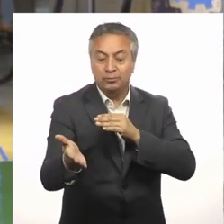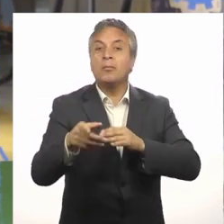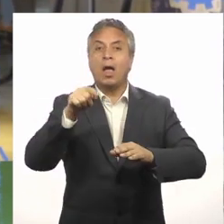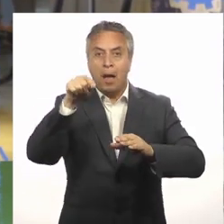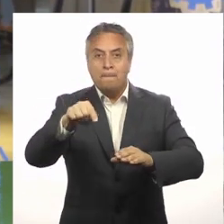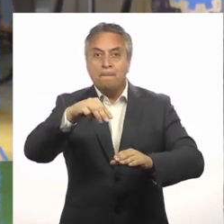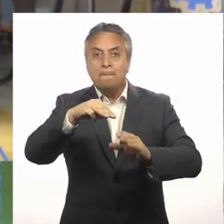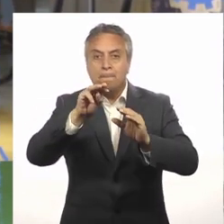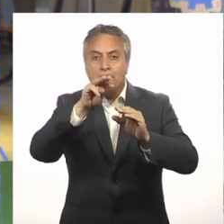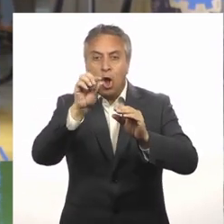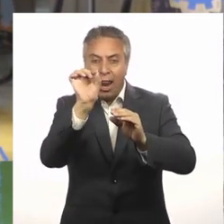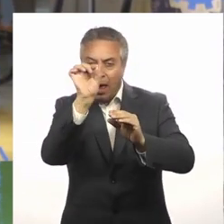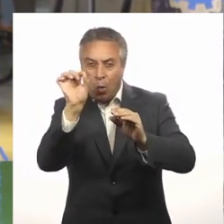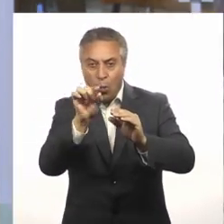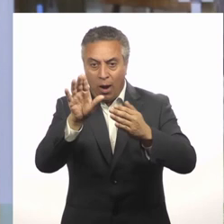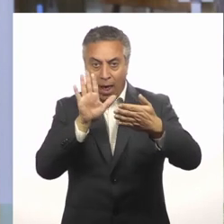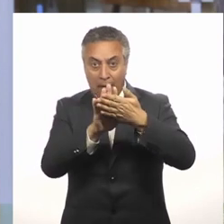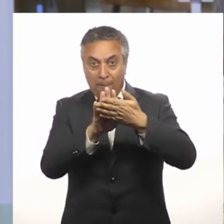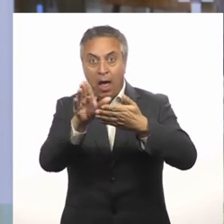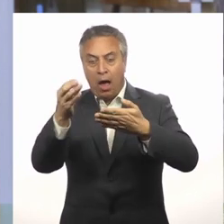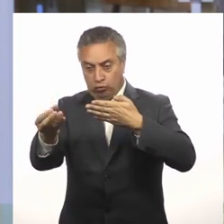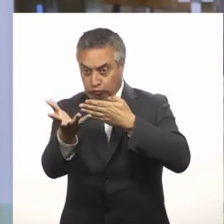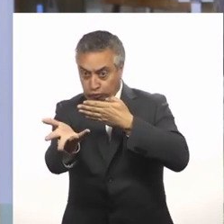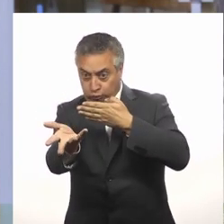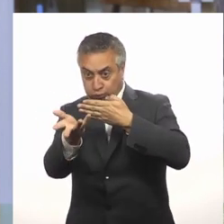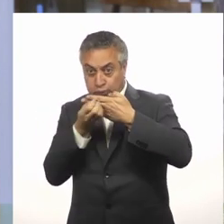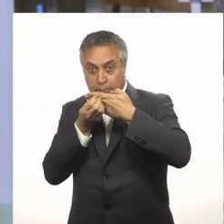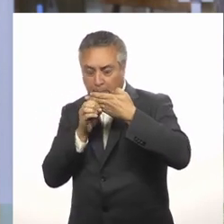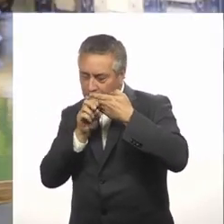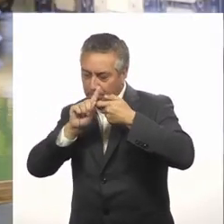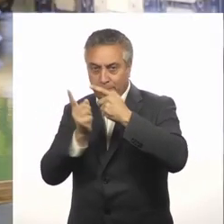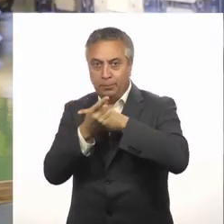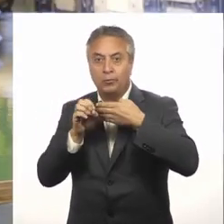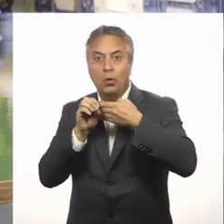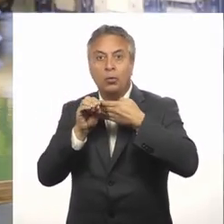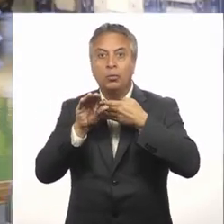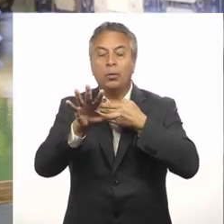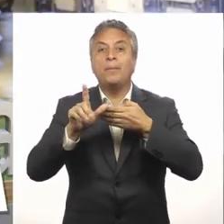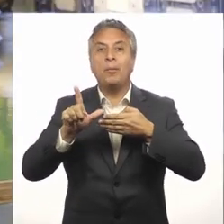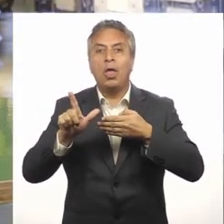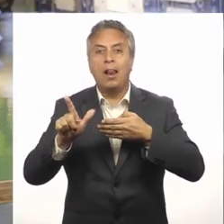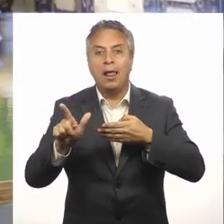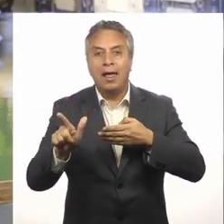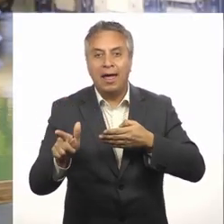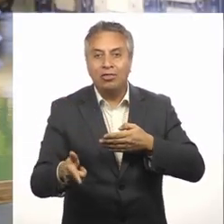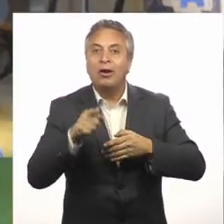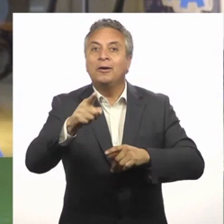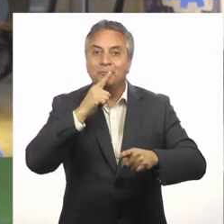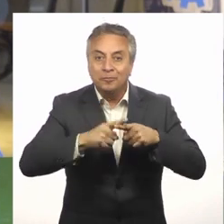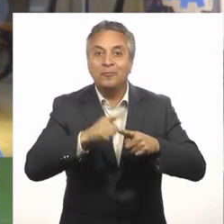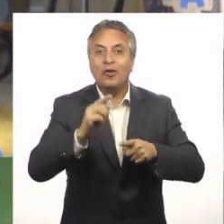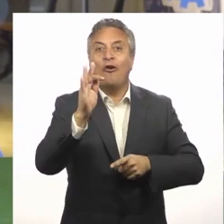esta energía y la reemiten en forma de luz, pero muy lentamente. Este fenómeno es conocido como